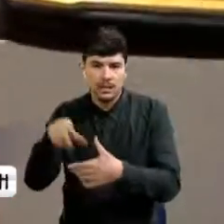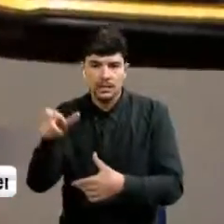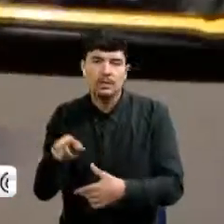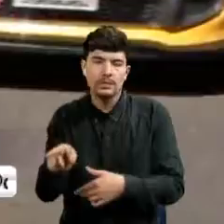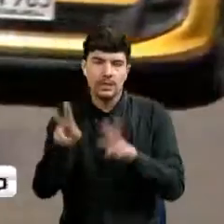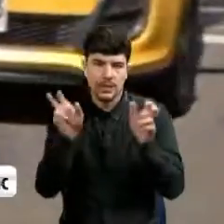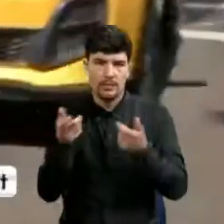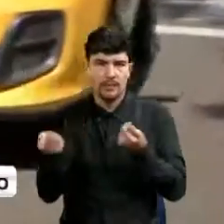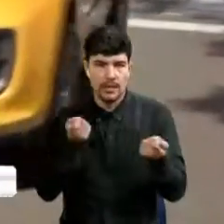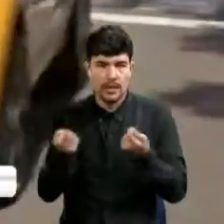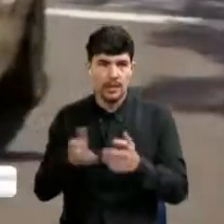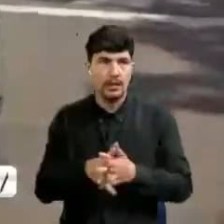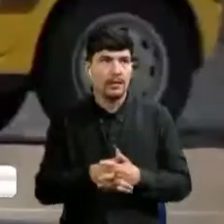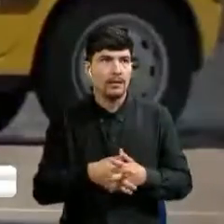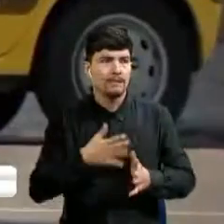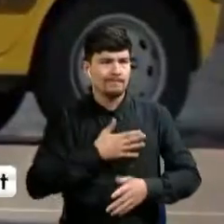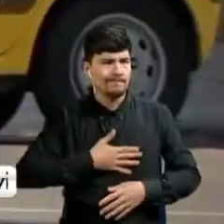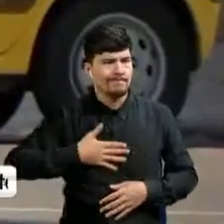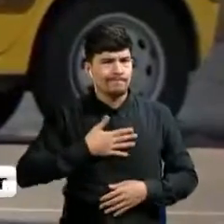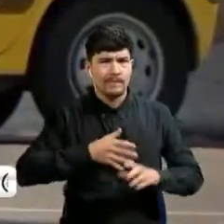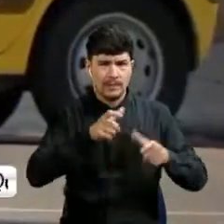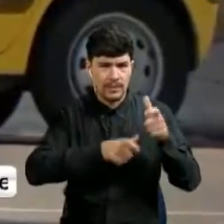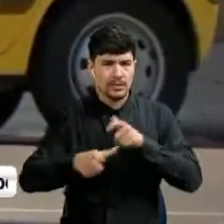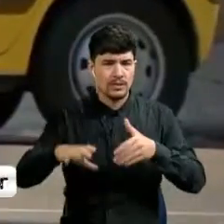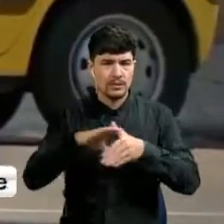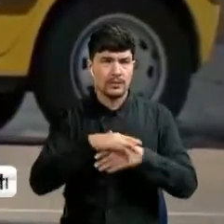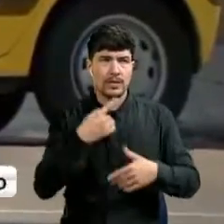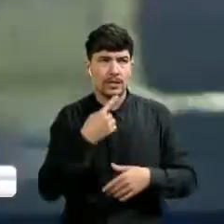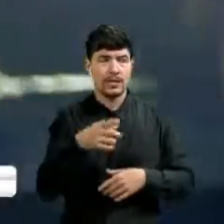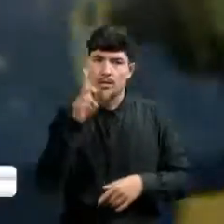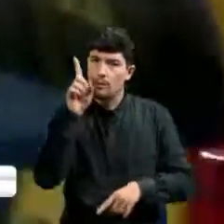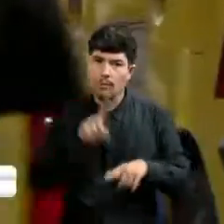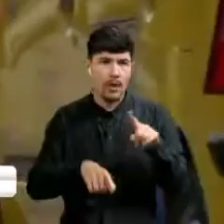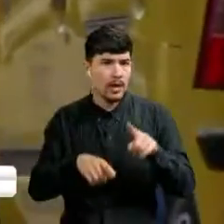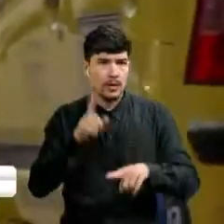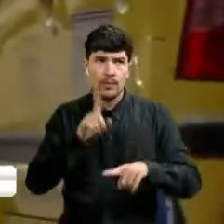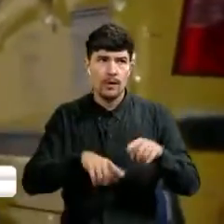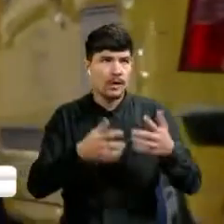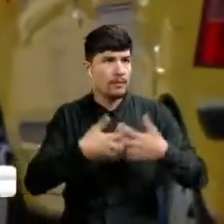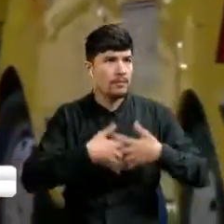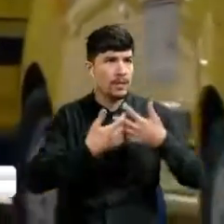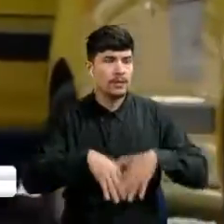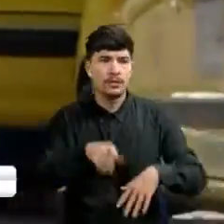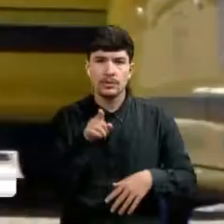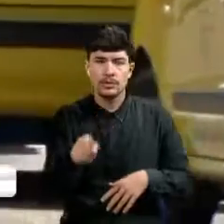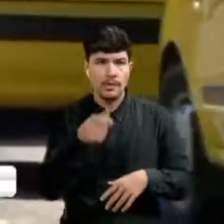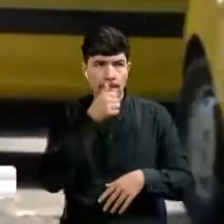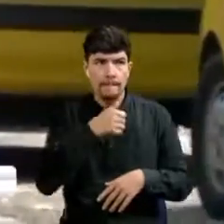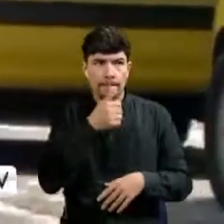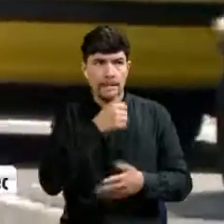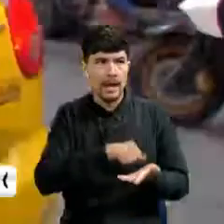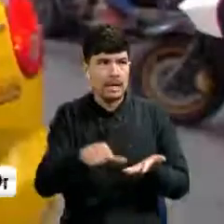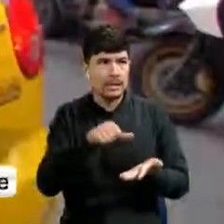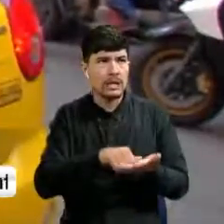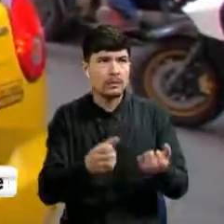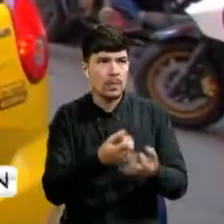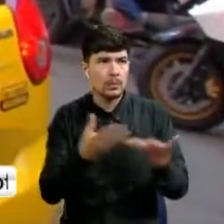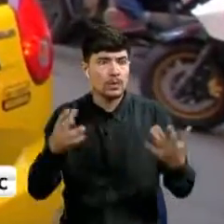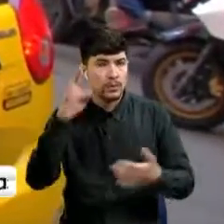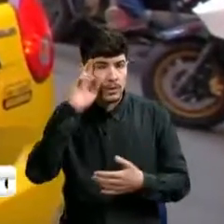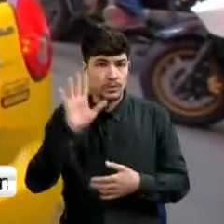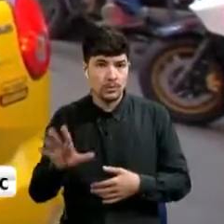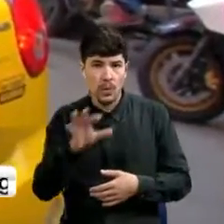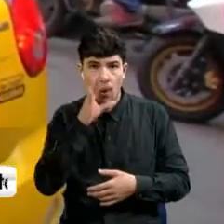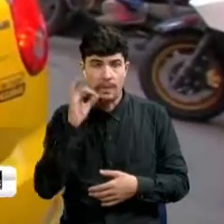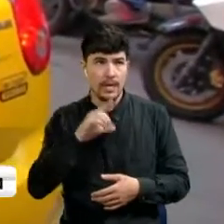por parte del gremio de los taxistas no se hizo esperar. Anunciaron que no se pueden considerar como empresas y que no aguantan un gasto más. Ante esto, el líder